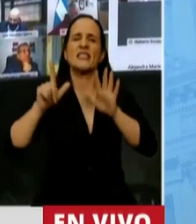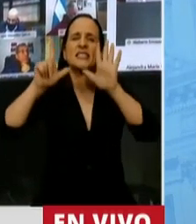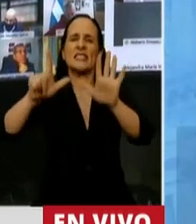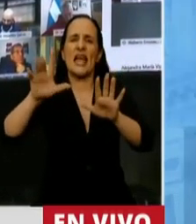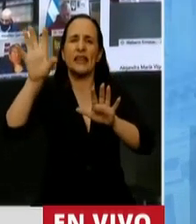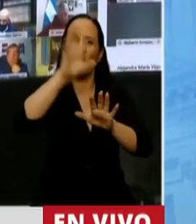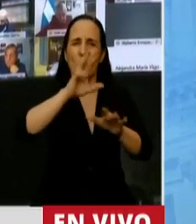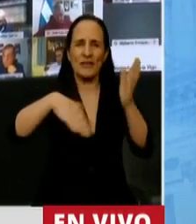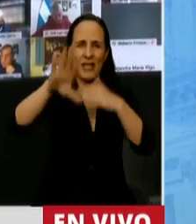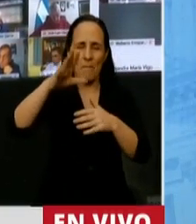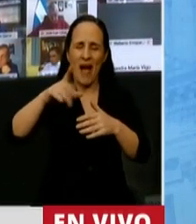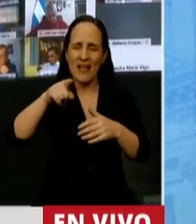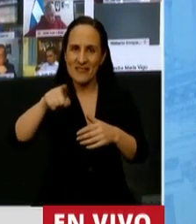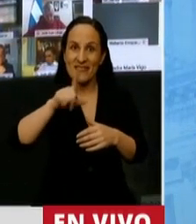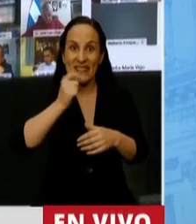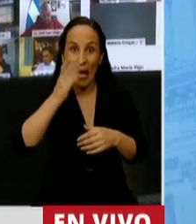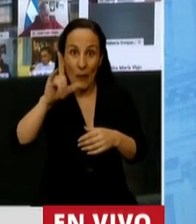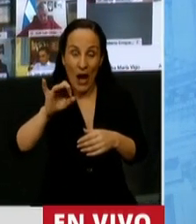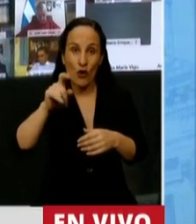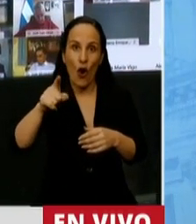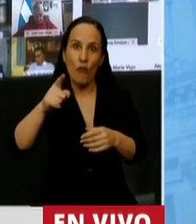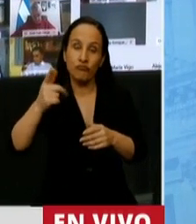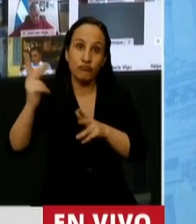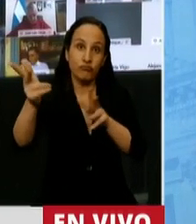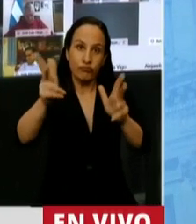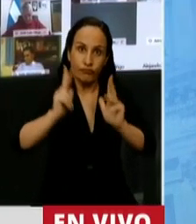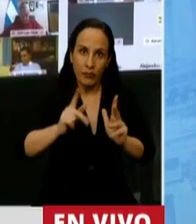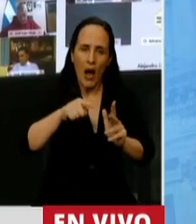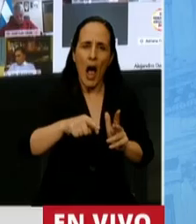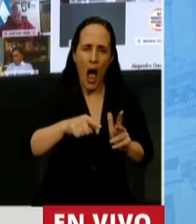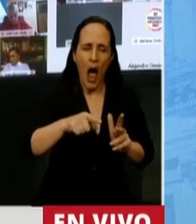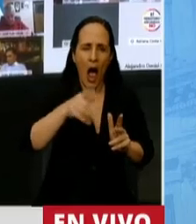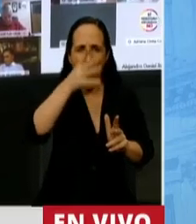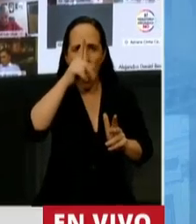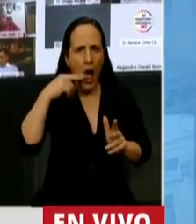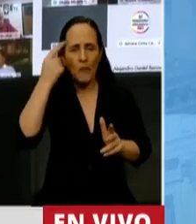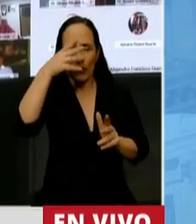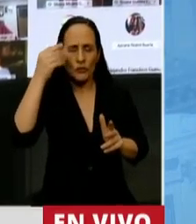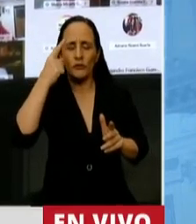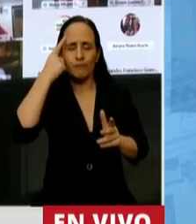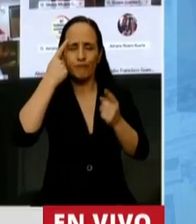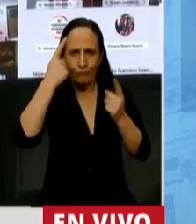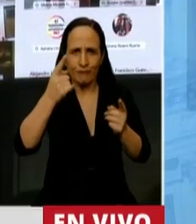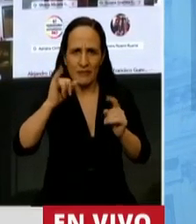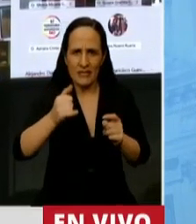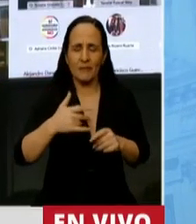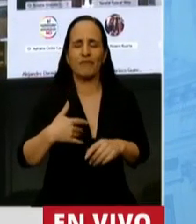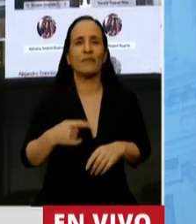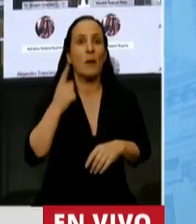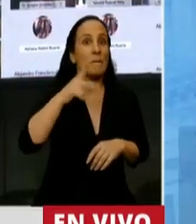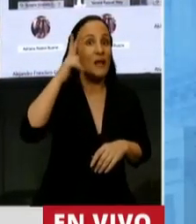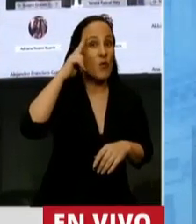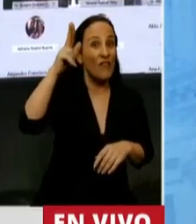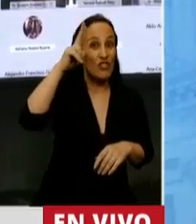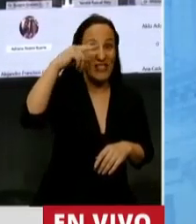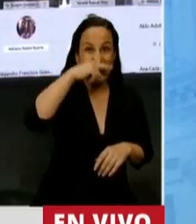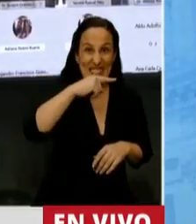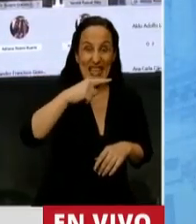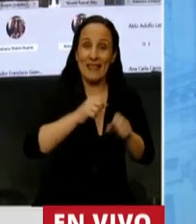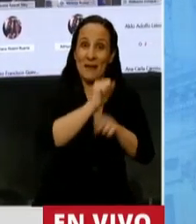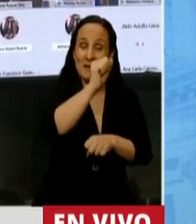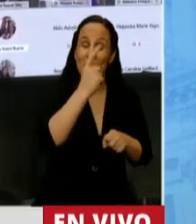provincias tabacaleras. Señor presidente, yo en el año 87 me recibí de maestro de escuela primaria, me fui a